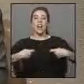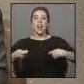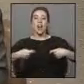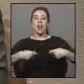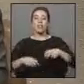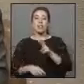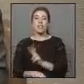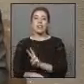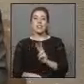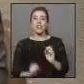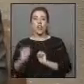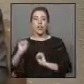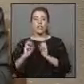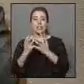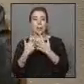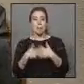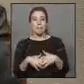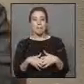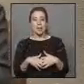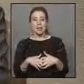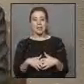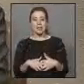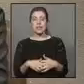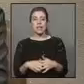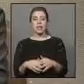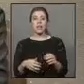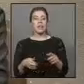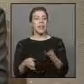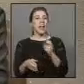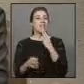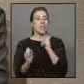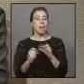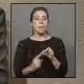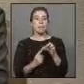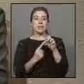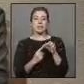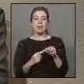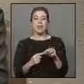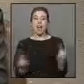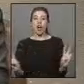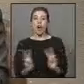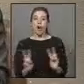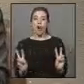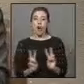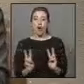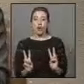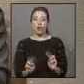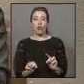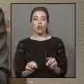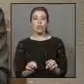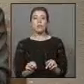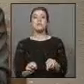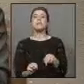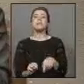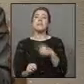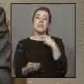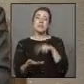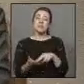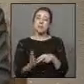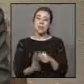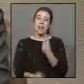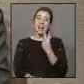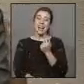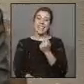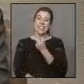sus 22 pequeñas empresas que están situadas en la avenida principal del sector de Orcón y, por supuesto, complicar los